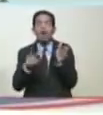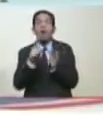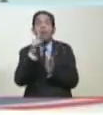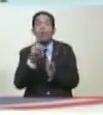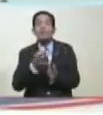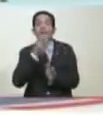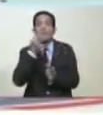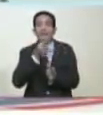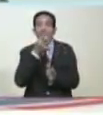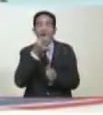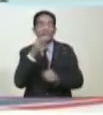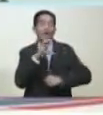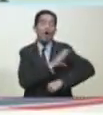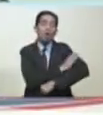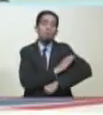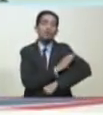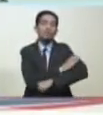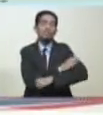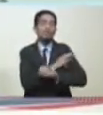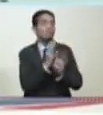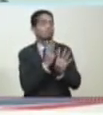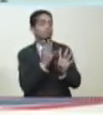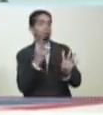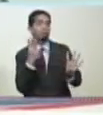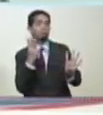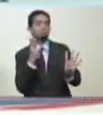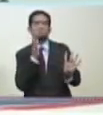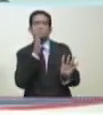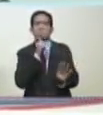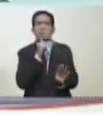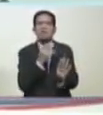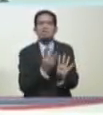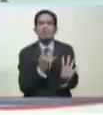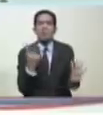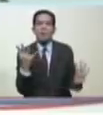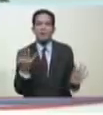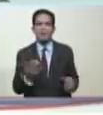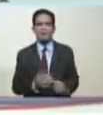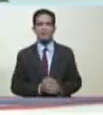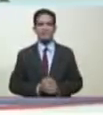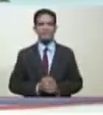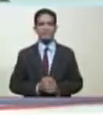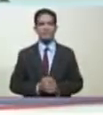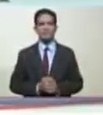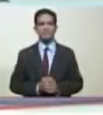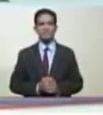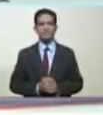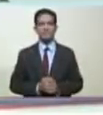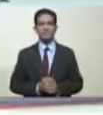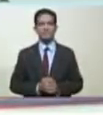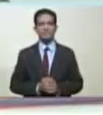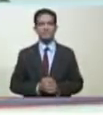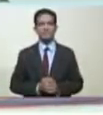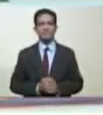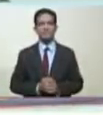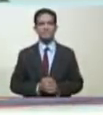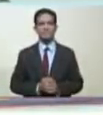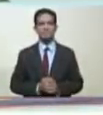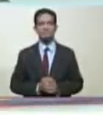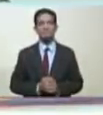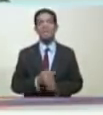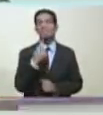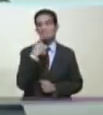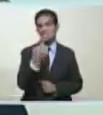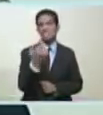opositor eran satisfactorios para los niveles de voto que proyectaba sacar 4 millones de